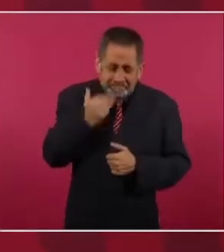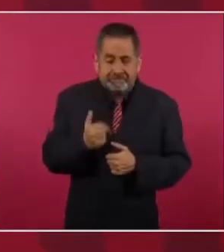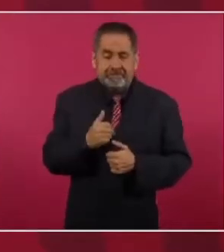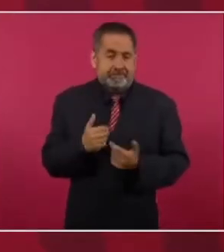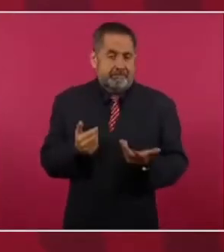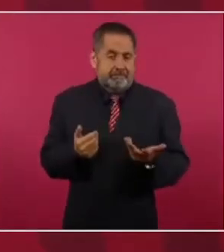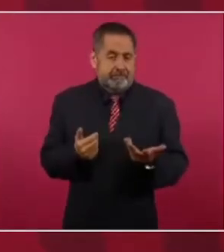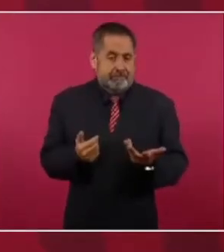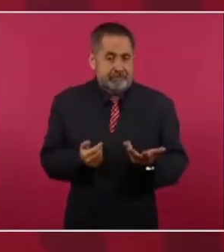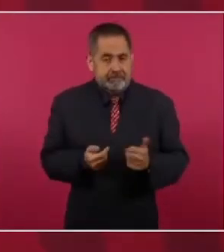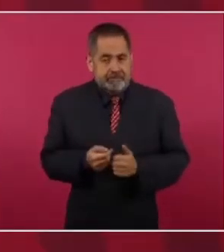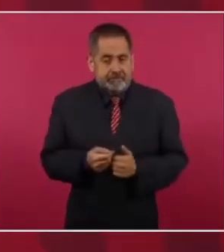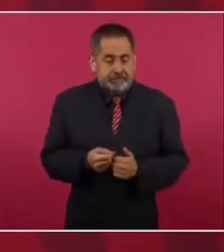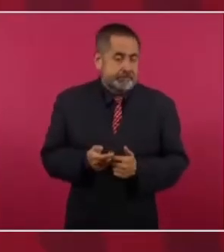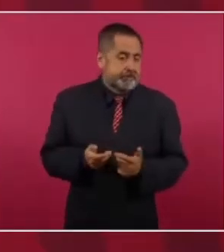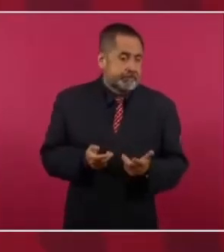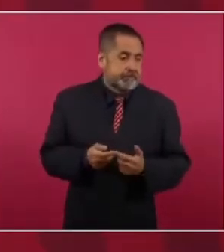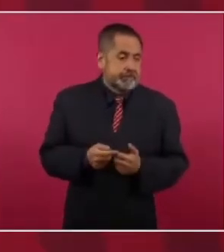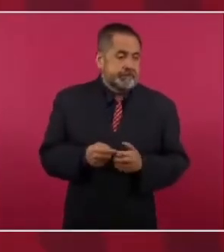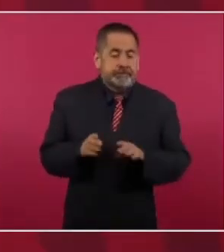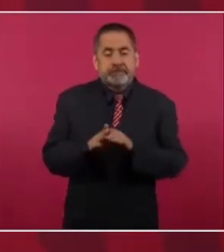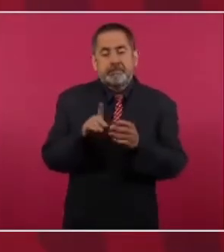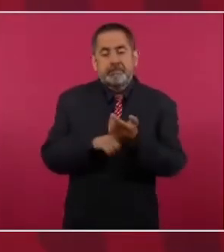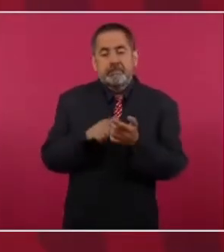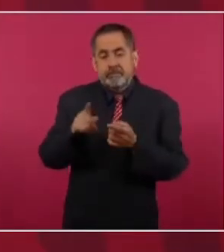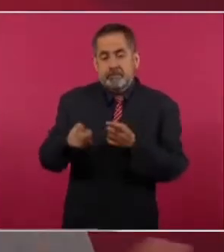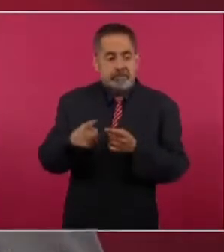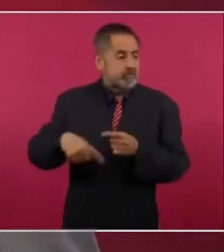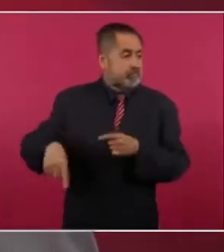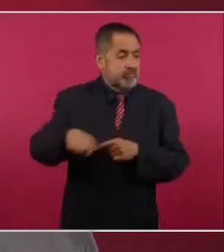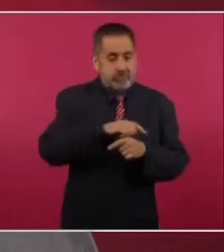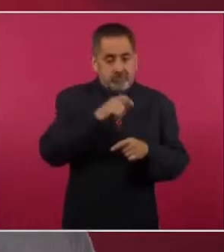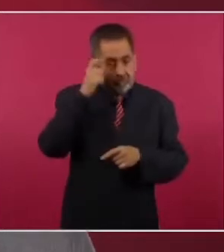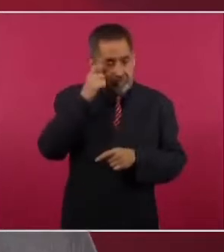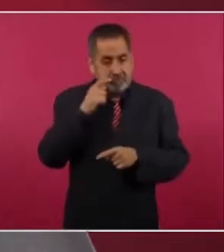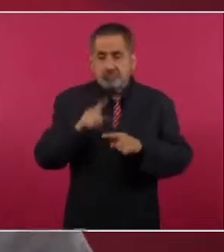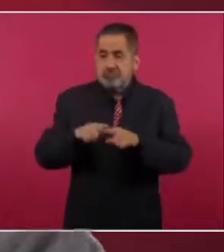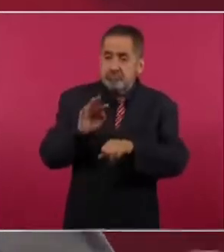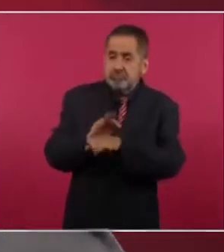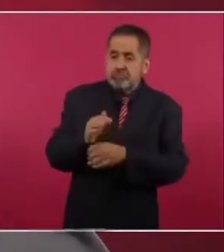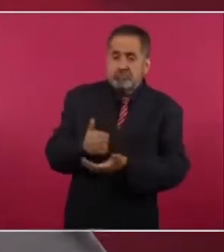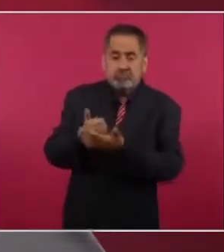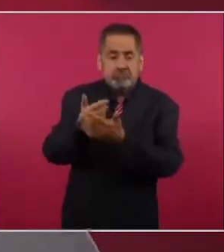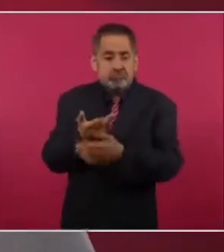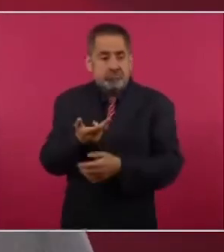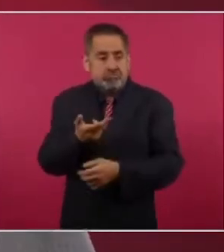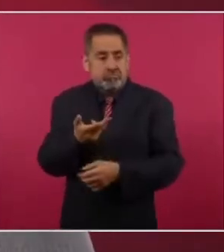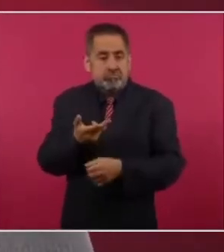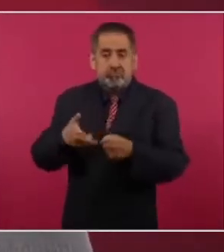Está en estado de indefensión la gente en materia de salud.